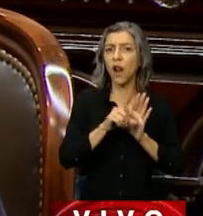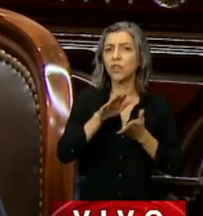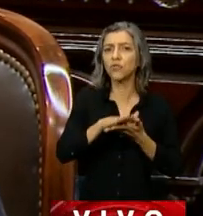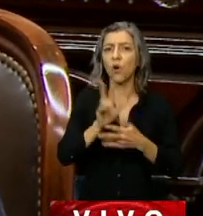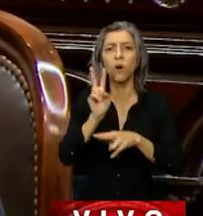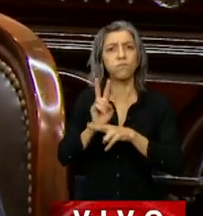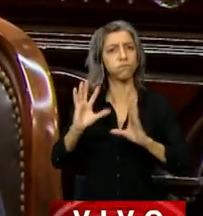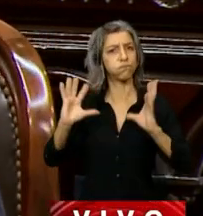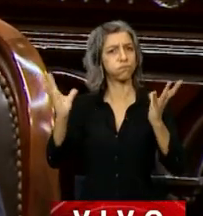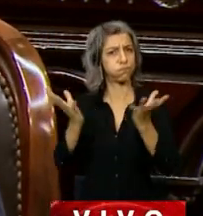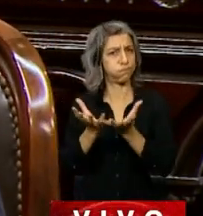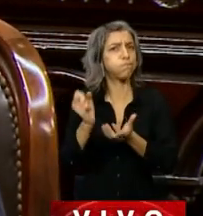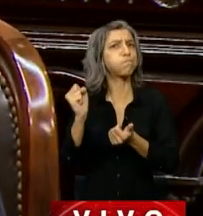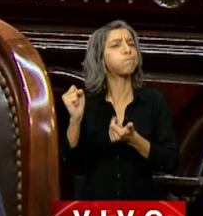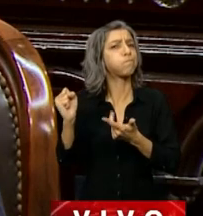siempre